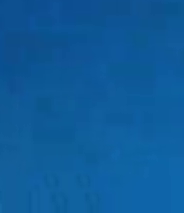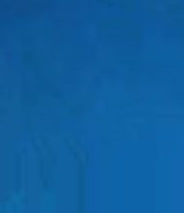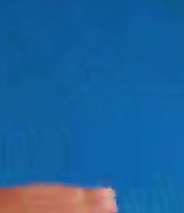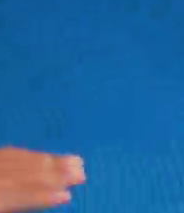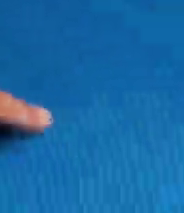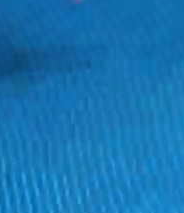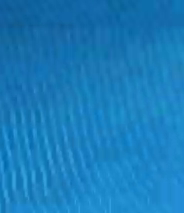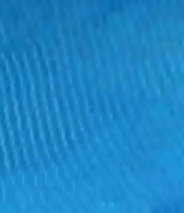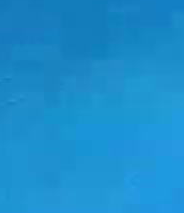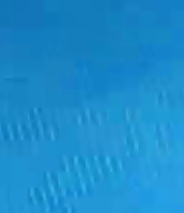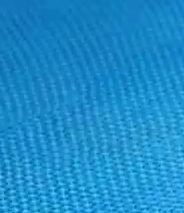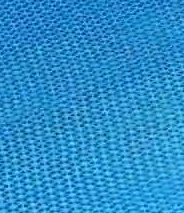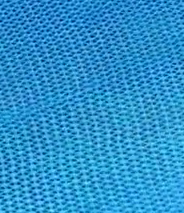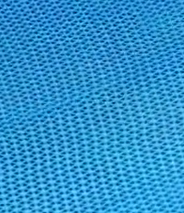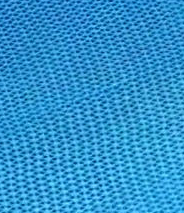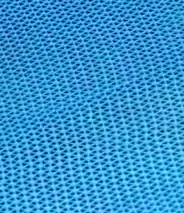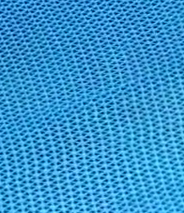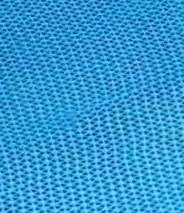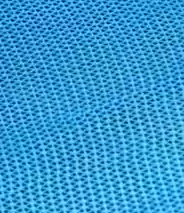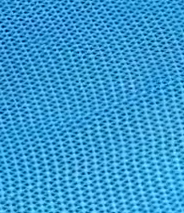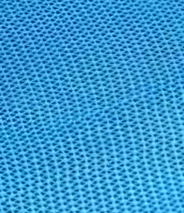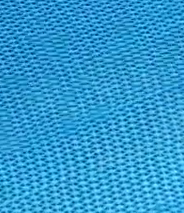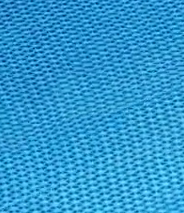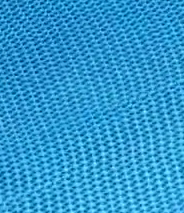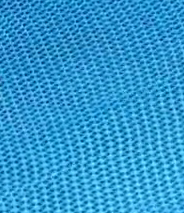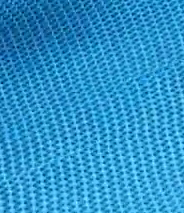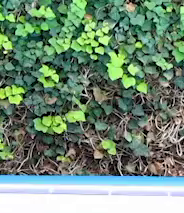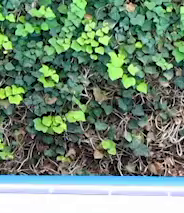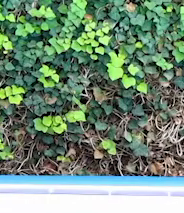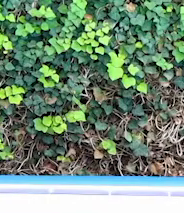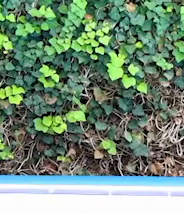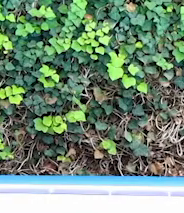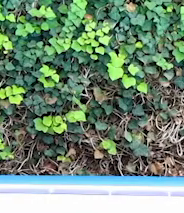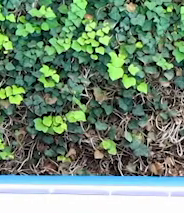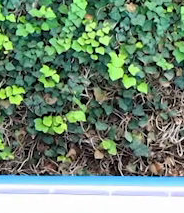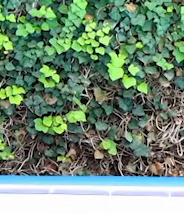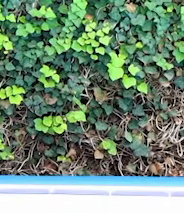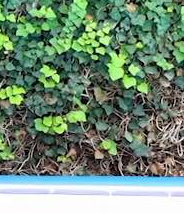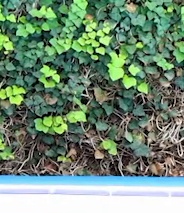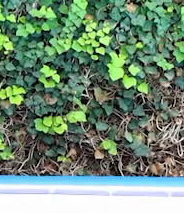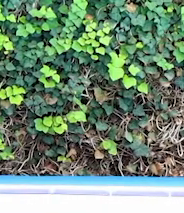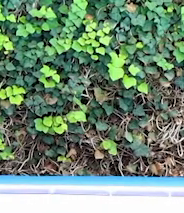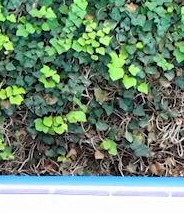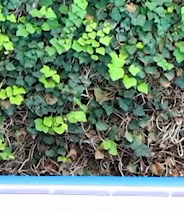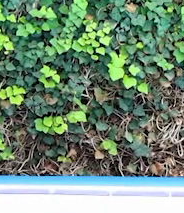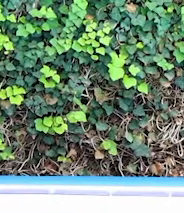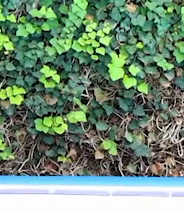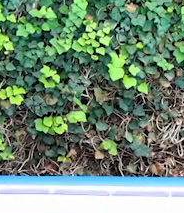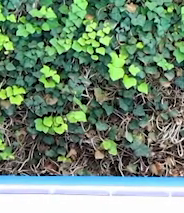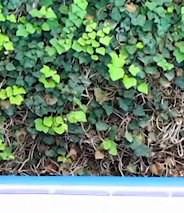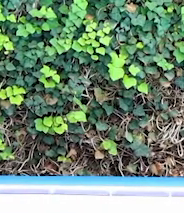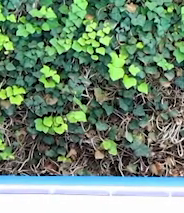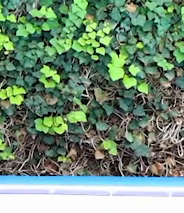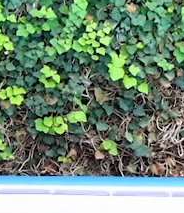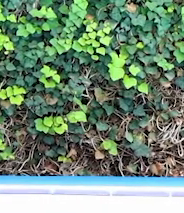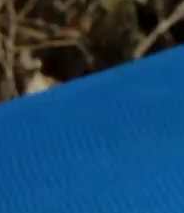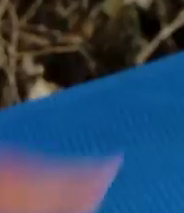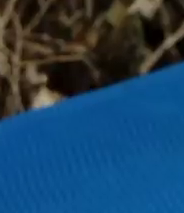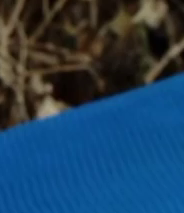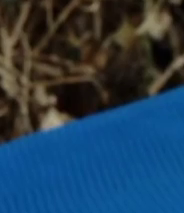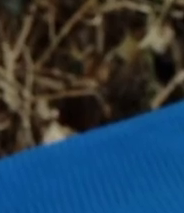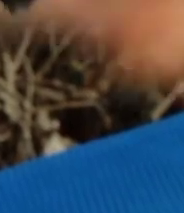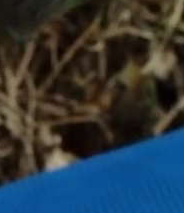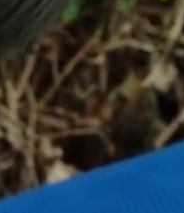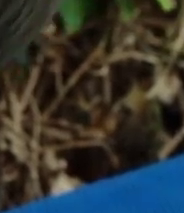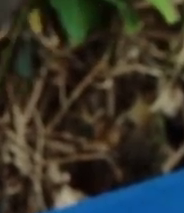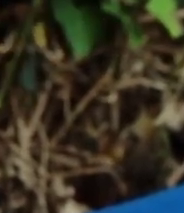brazos. Extensión de brazo. Bien. Derecha, izquierda, bien estirado al frente. Procura que siempre